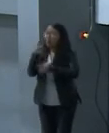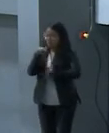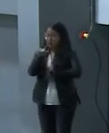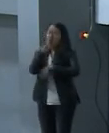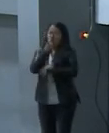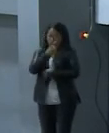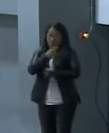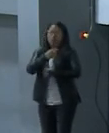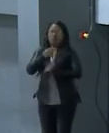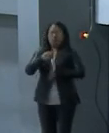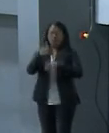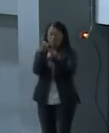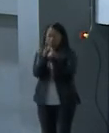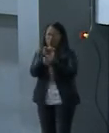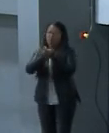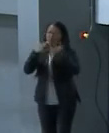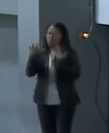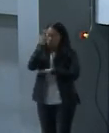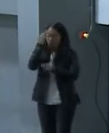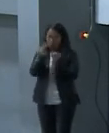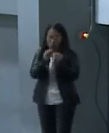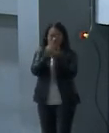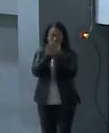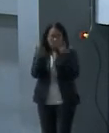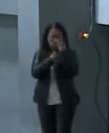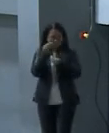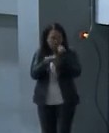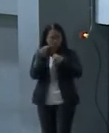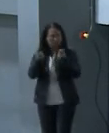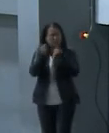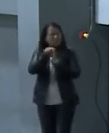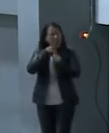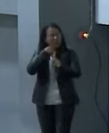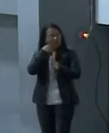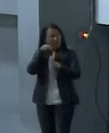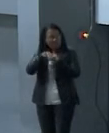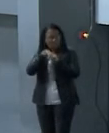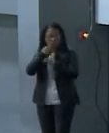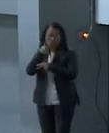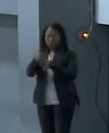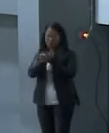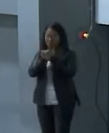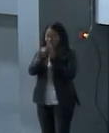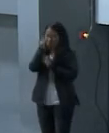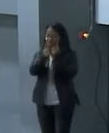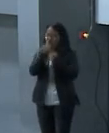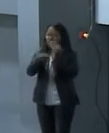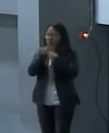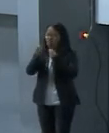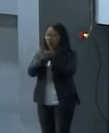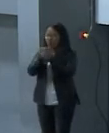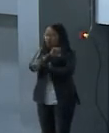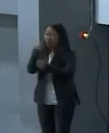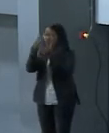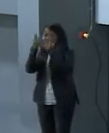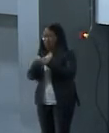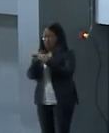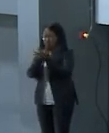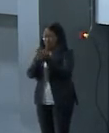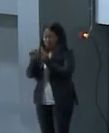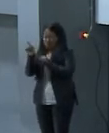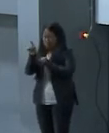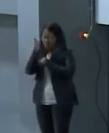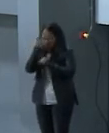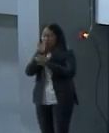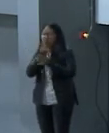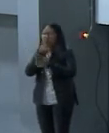sí llamaría a que todos esos recursos de esos comunicados donde empapela la universidad diciendo que la universidad respeta las garantías, pues se invirtieran de otra manera, ¿sí? Porque realmente realmente